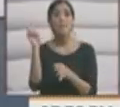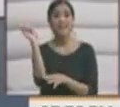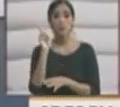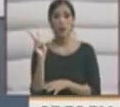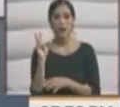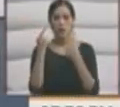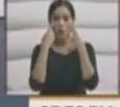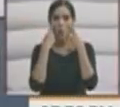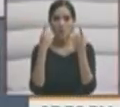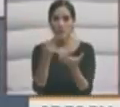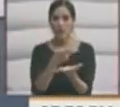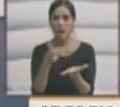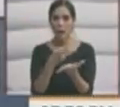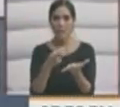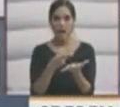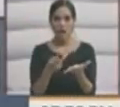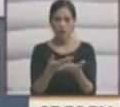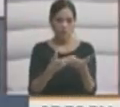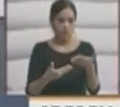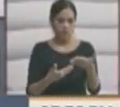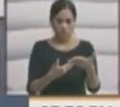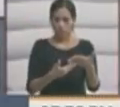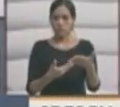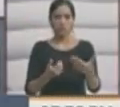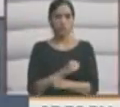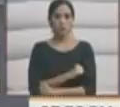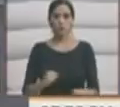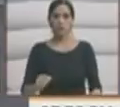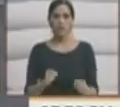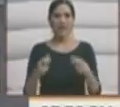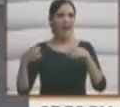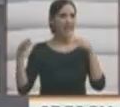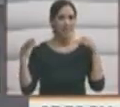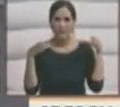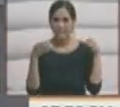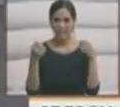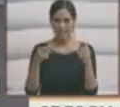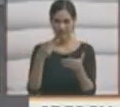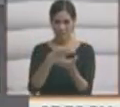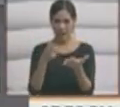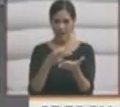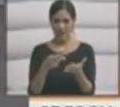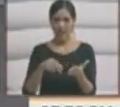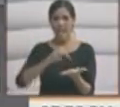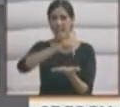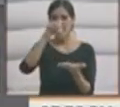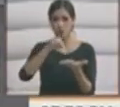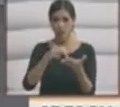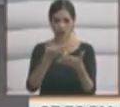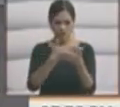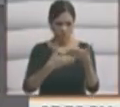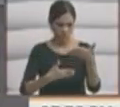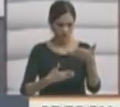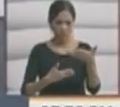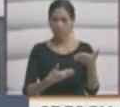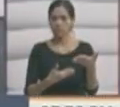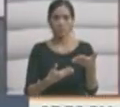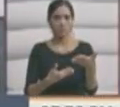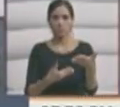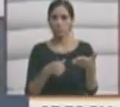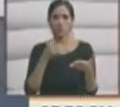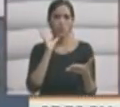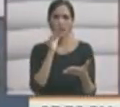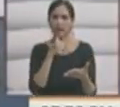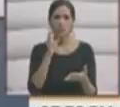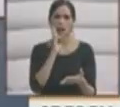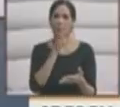Estímulo, compadre, no lo podía creer. Lo replicó por ahí La Patilla, lo replicó El Nacional. Y yo digo, no hay que tener una madre venezolana para publicar este tipo de